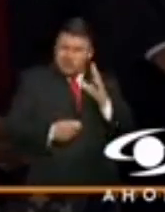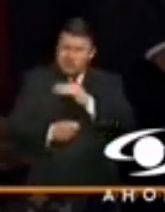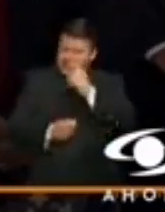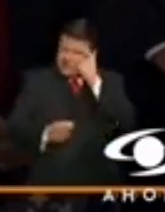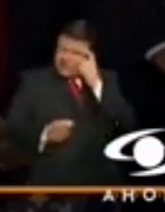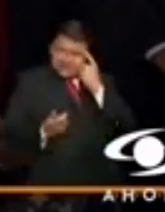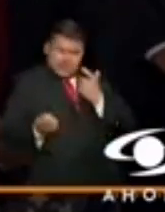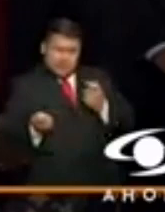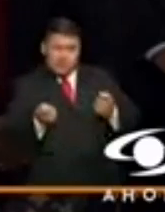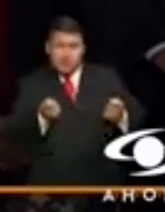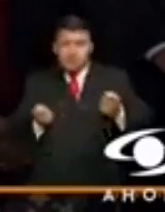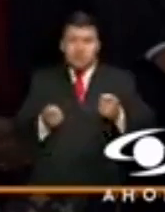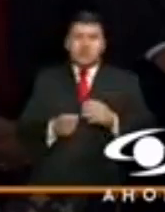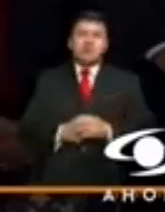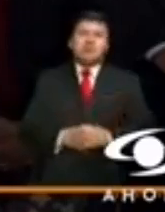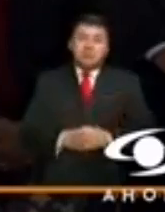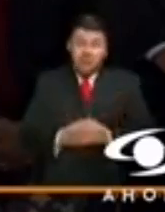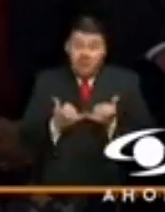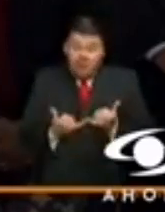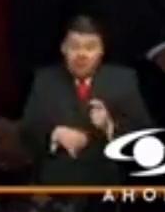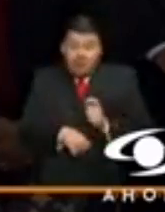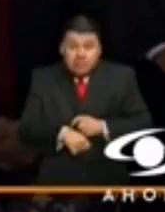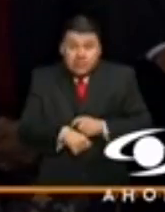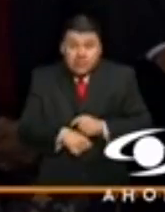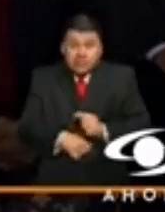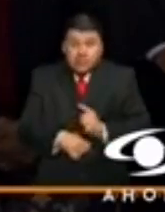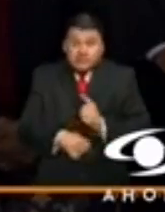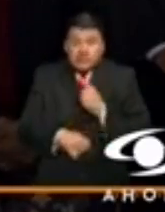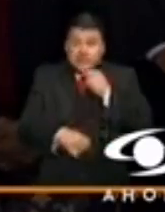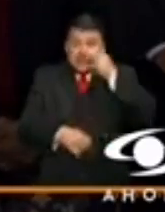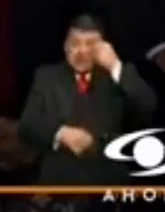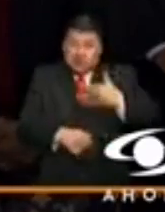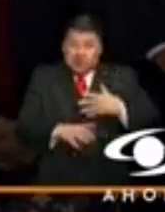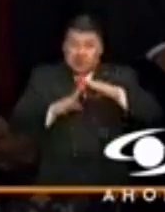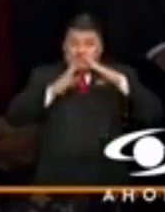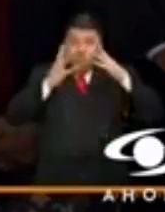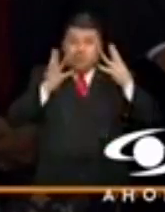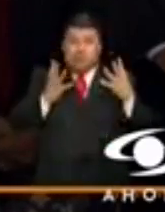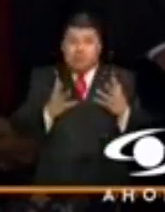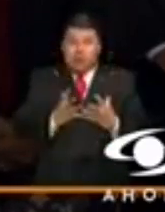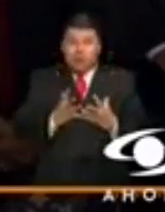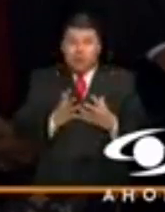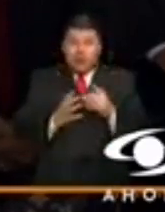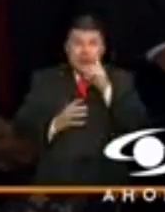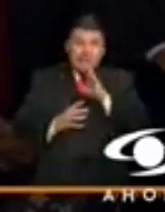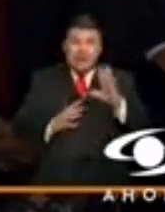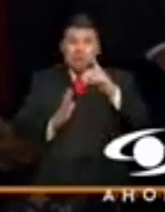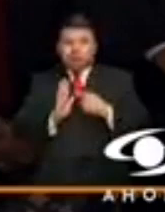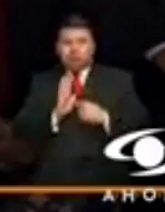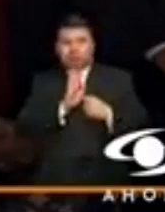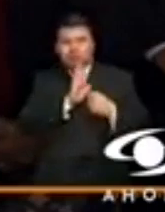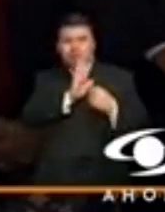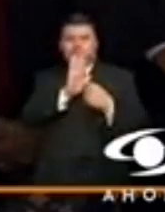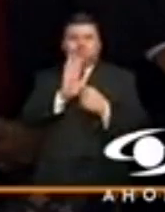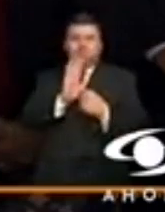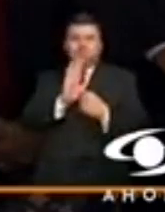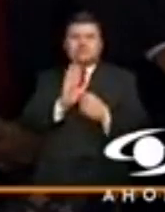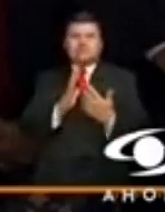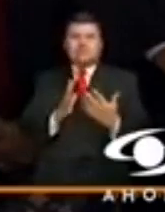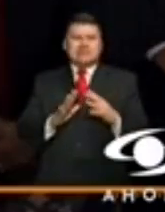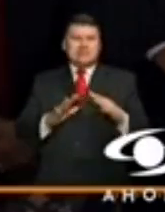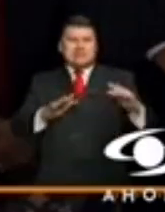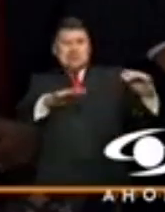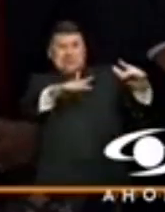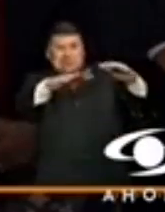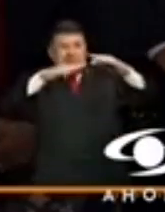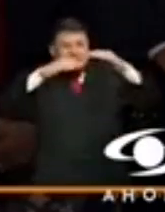todos. Estamos ante un momento único de nuestra historia mundial y nacional. Podemos enfrentar la